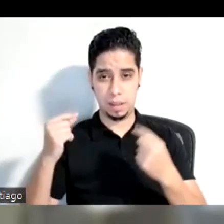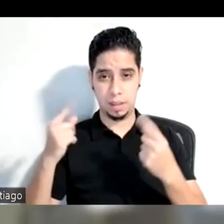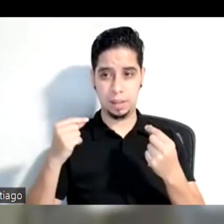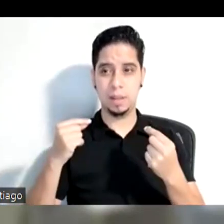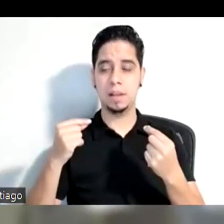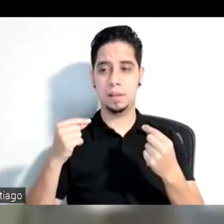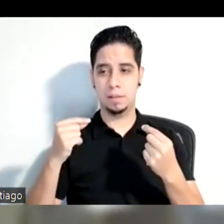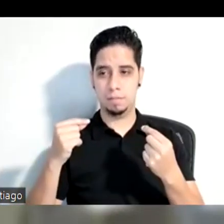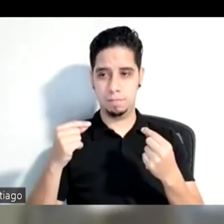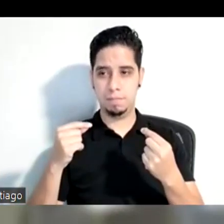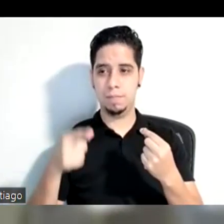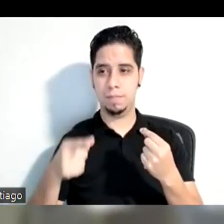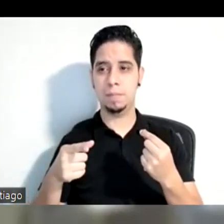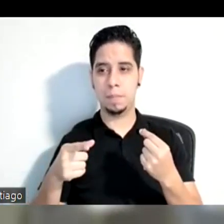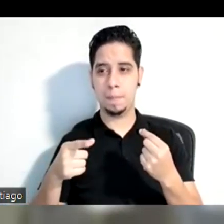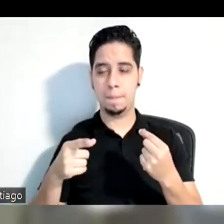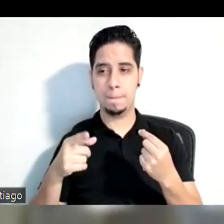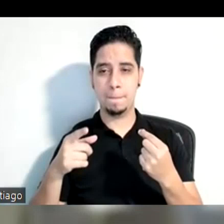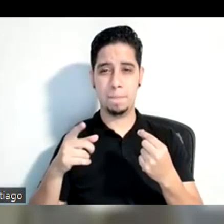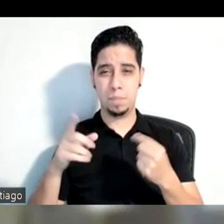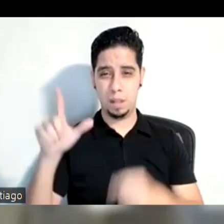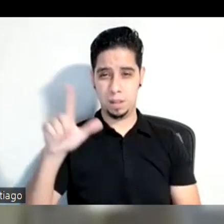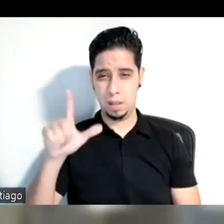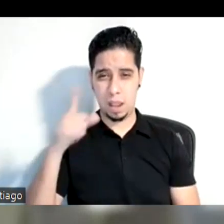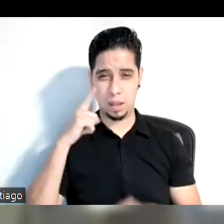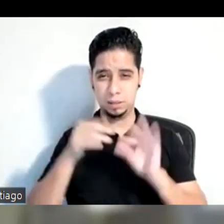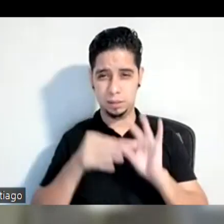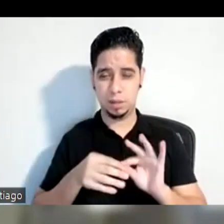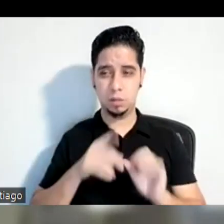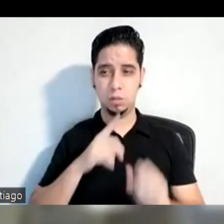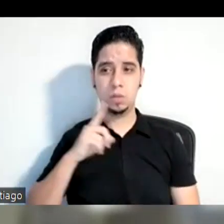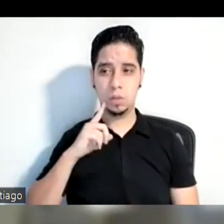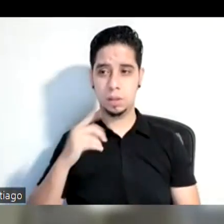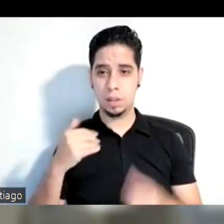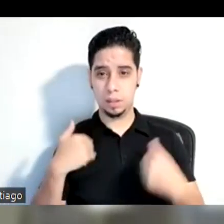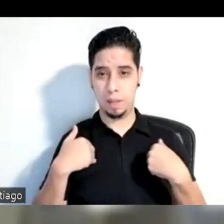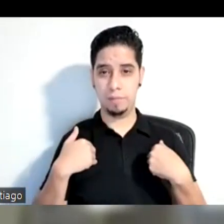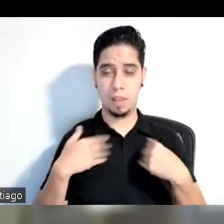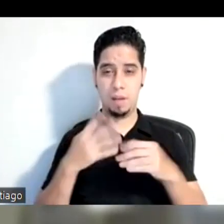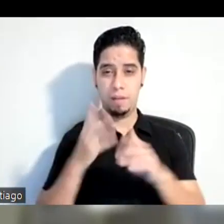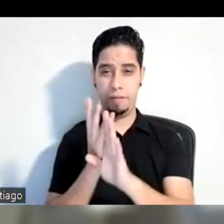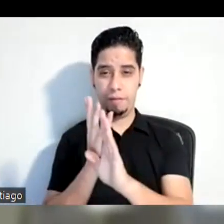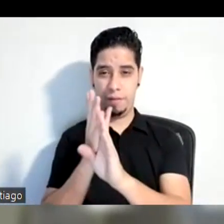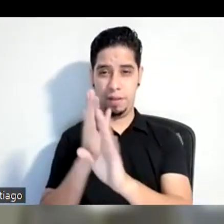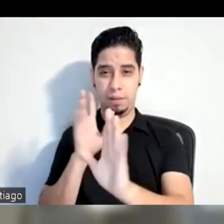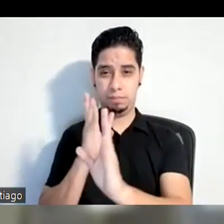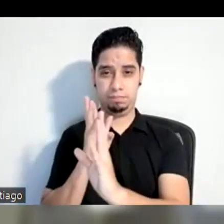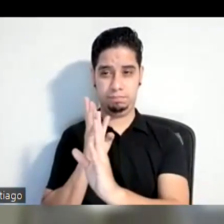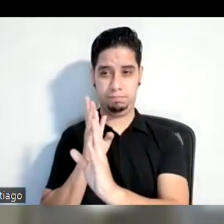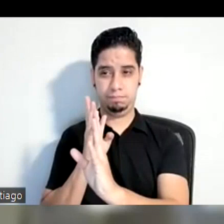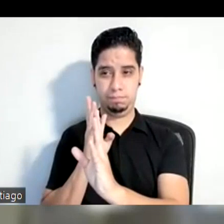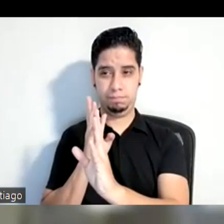bibliotecas a interpretarle a los sordos y habían filas físicas de sordos que se